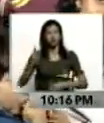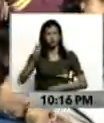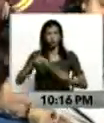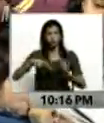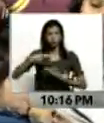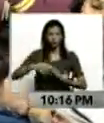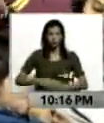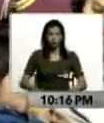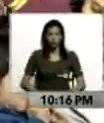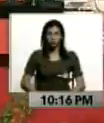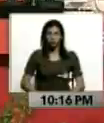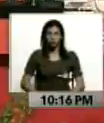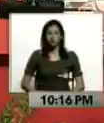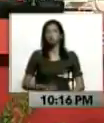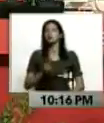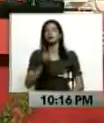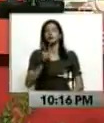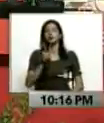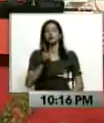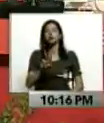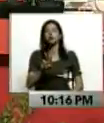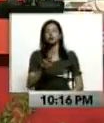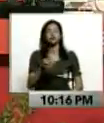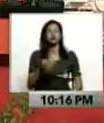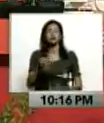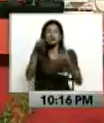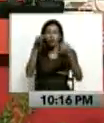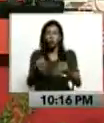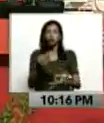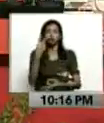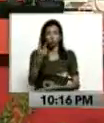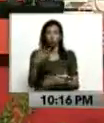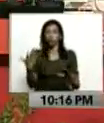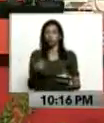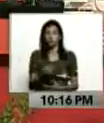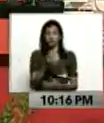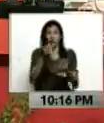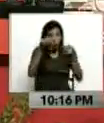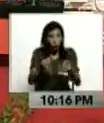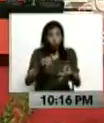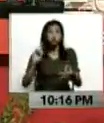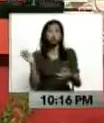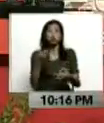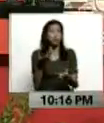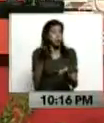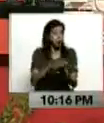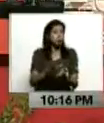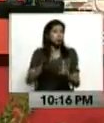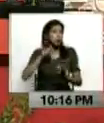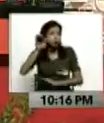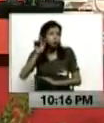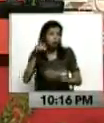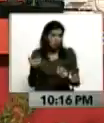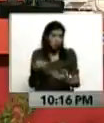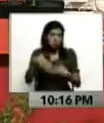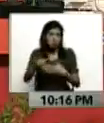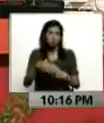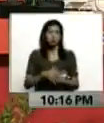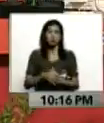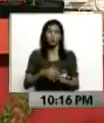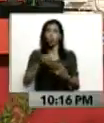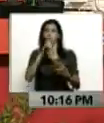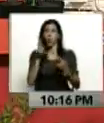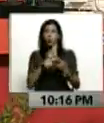abuelo que yo iba a decir en ese momento que hay dos cosas seguras en esta vida una es la muerte va y